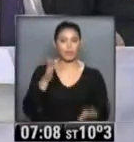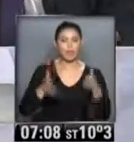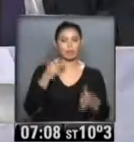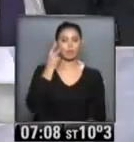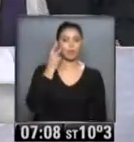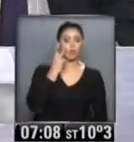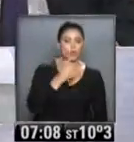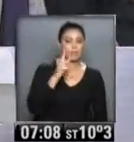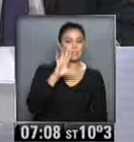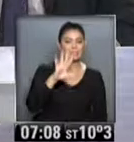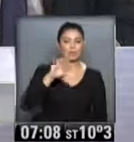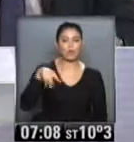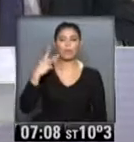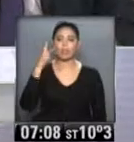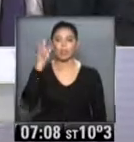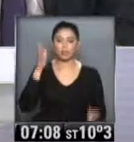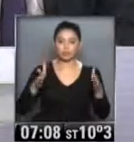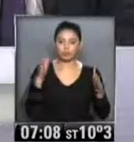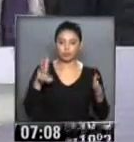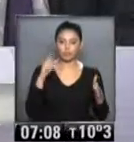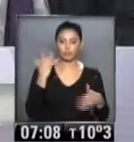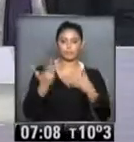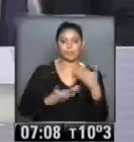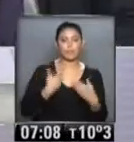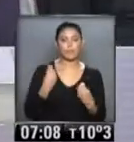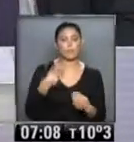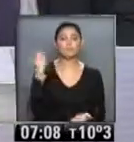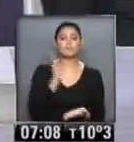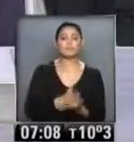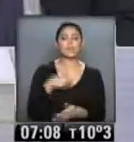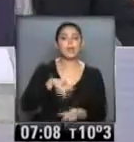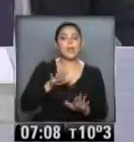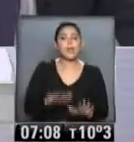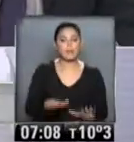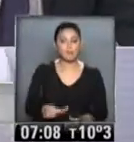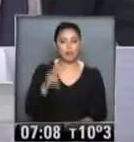años 2005 y 2008. Esto es a propósito del fallo que se espera de